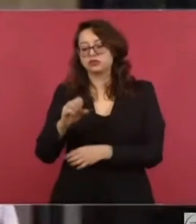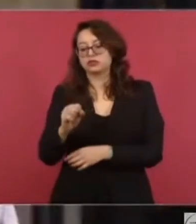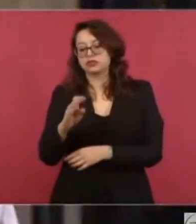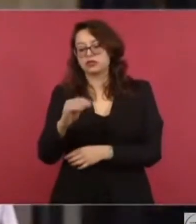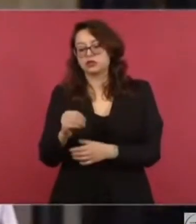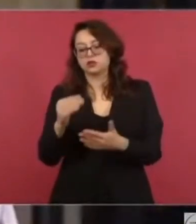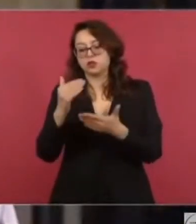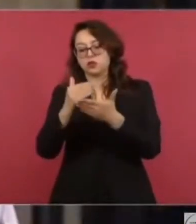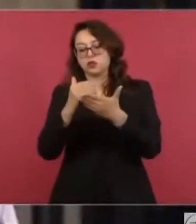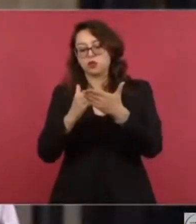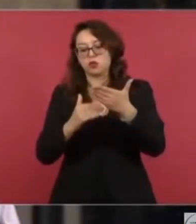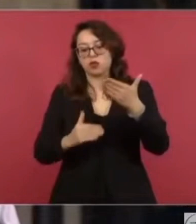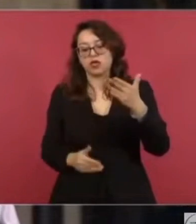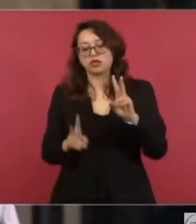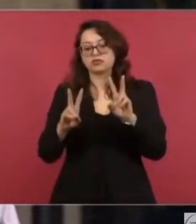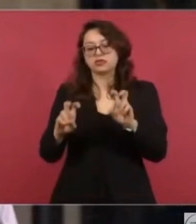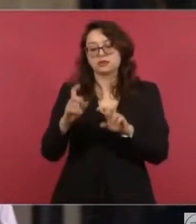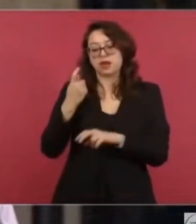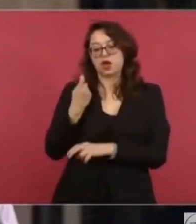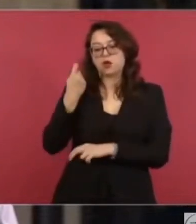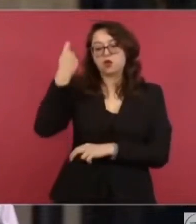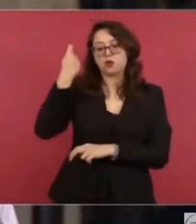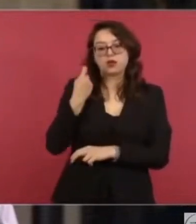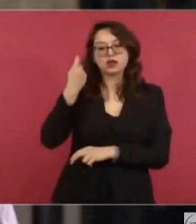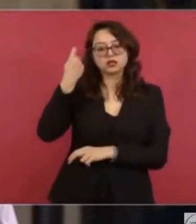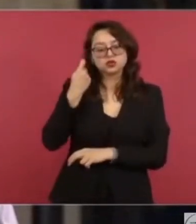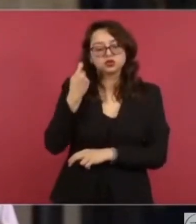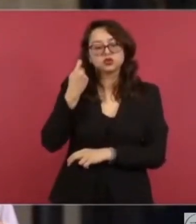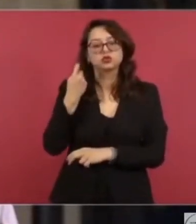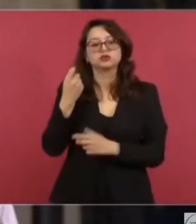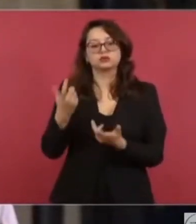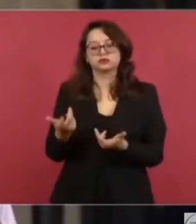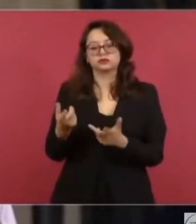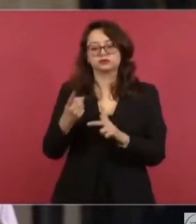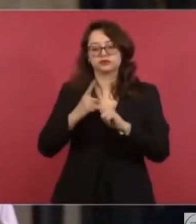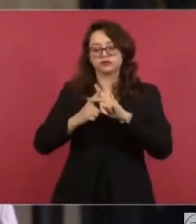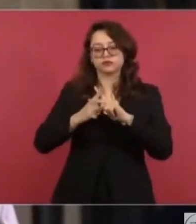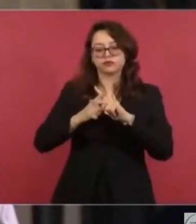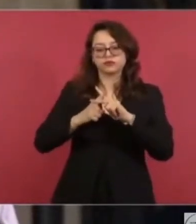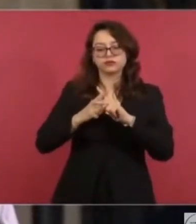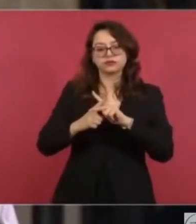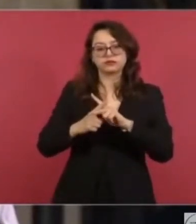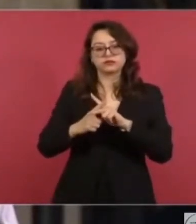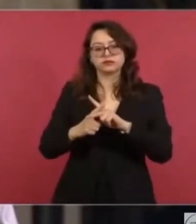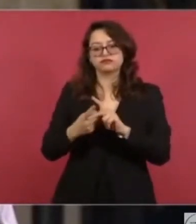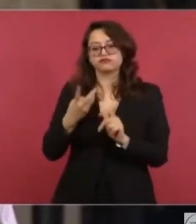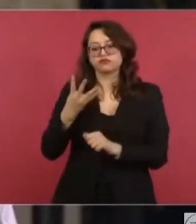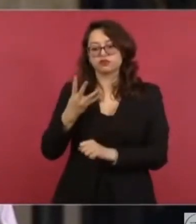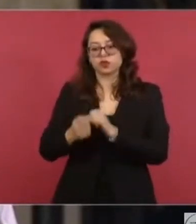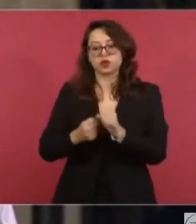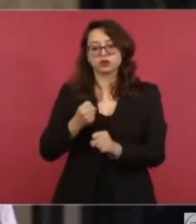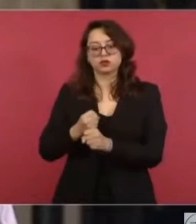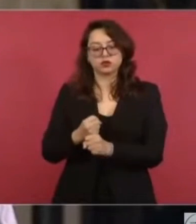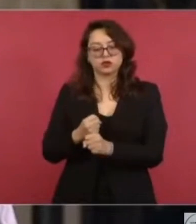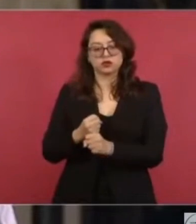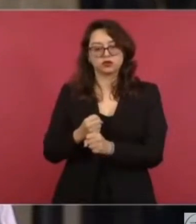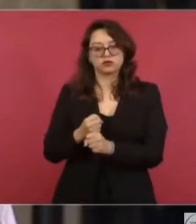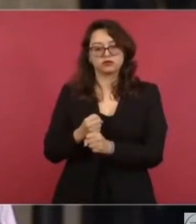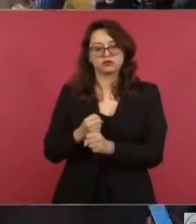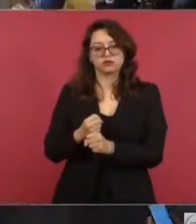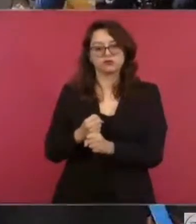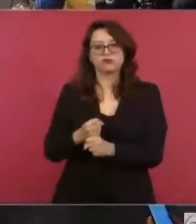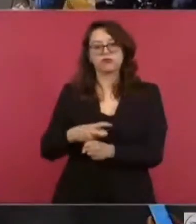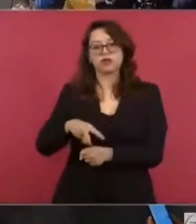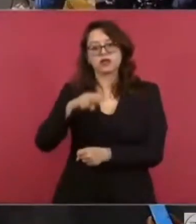del pago de pensión jubilatoria, promediando el salario a 4 años, pago